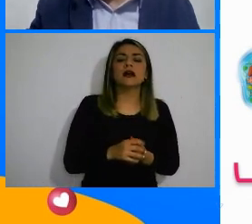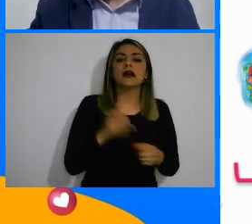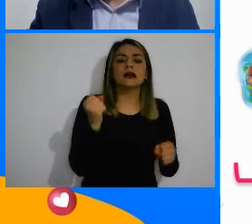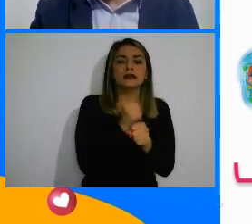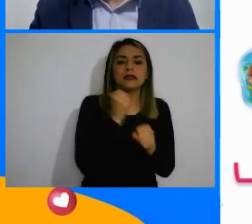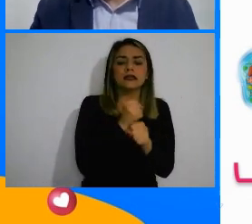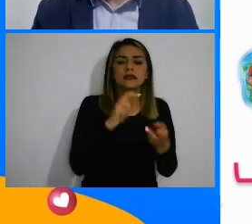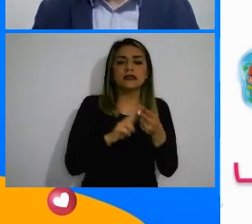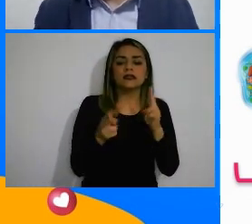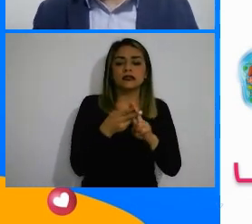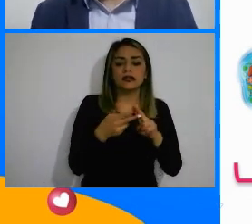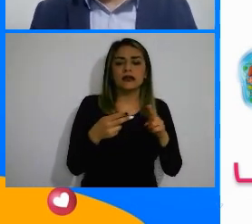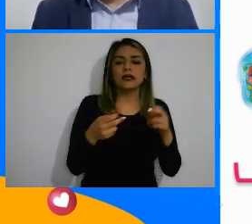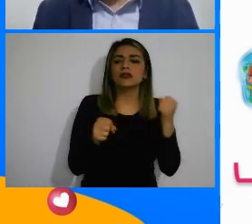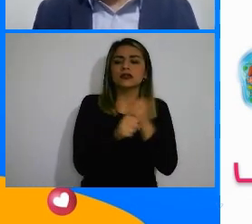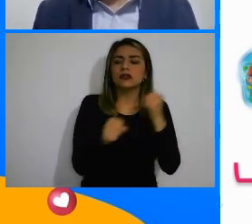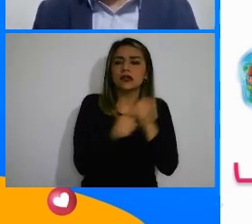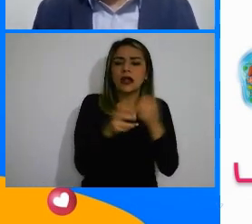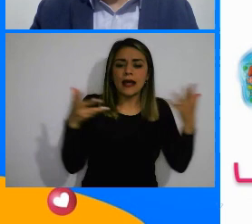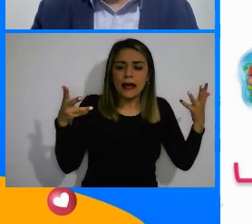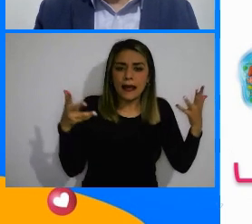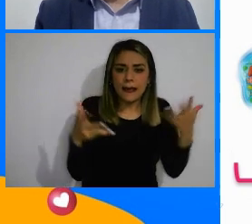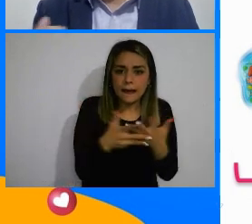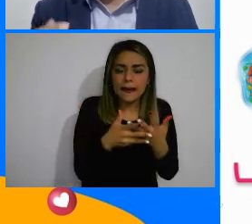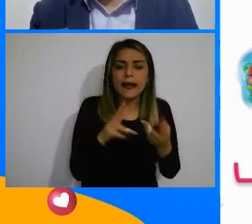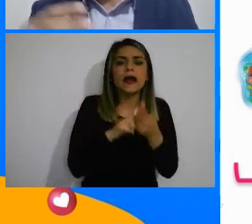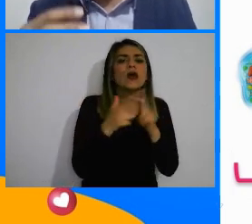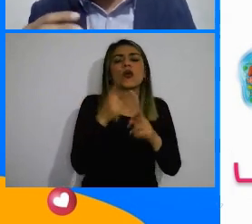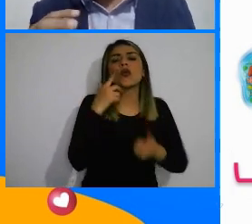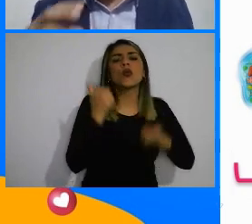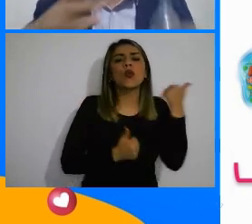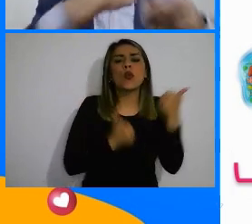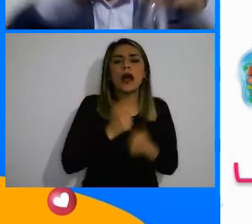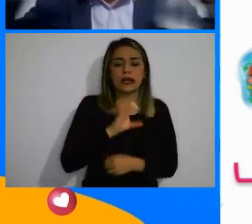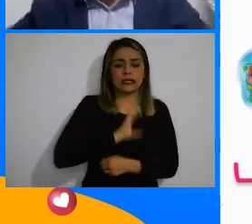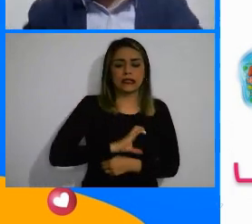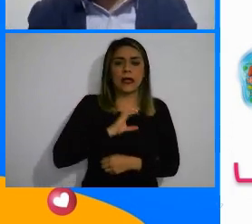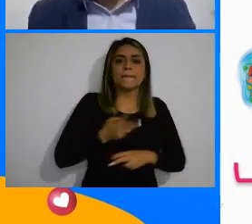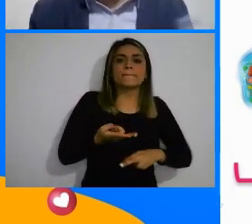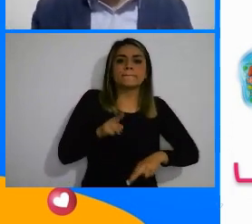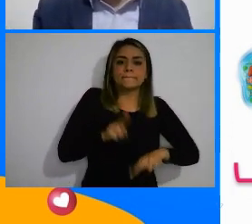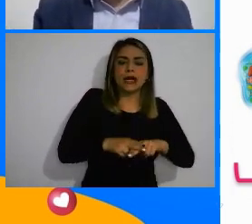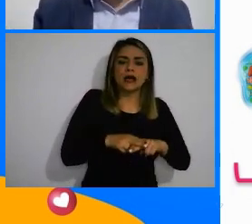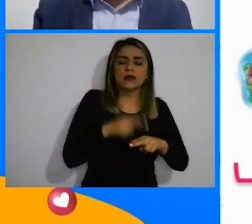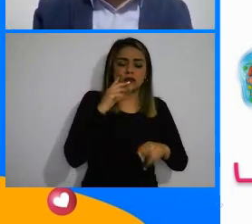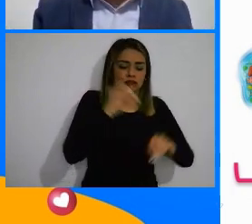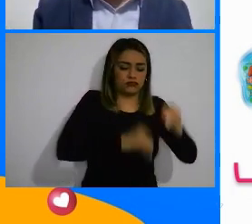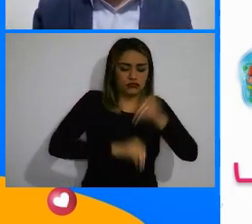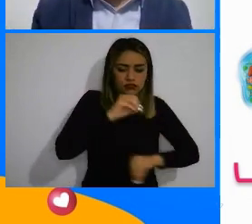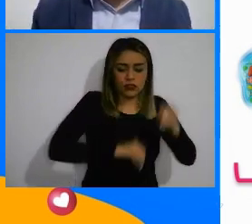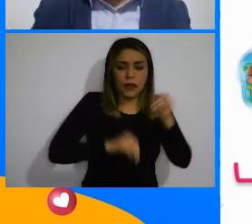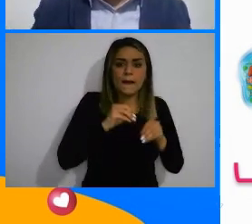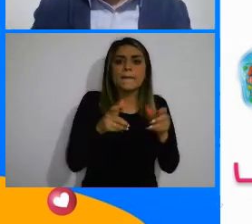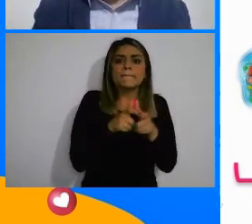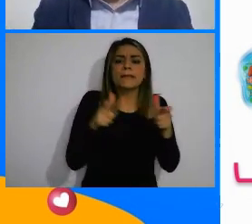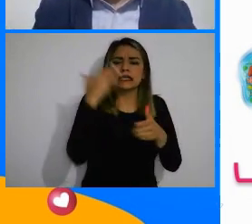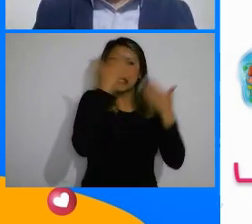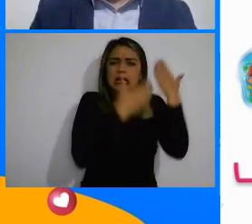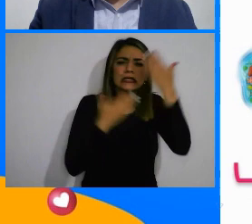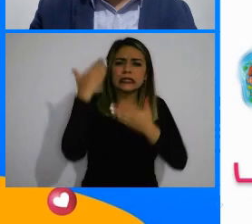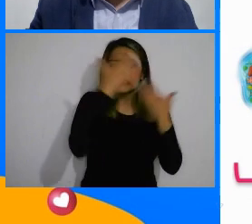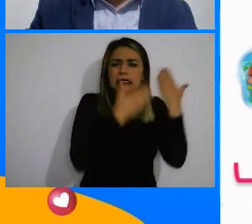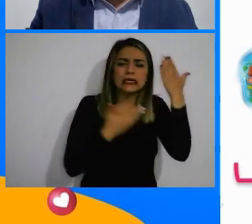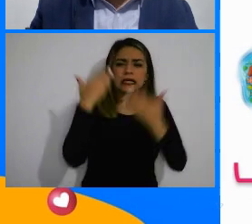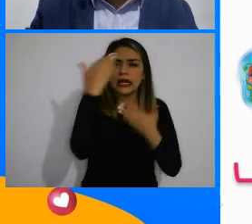habla de especie, entonces extrapolamos o aumentamos, creamos un mayor análisis y